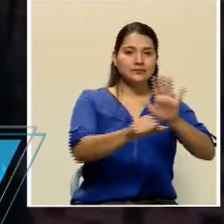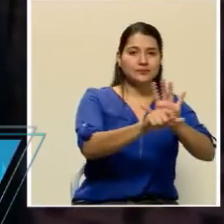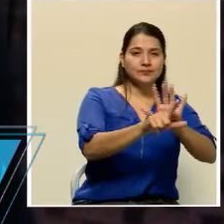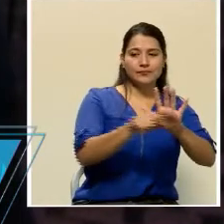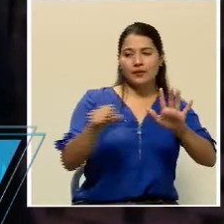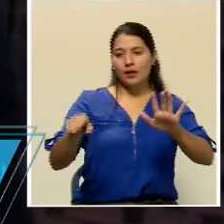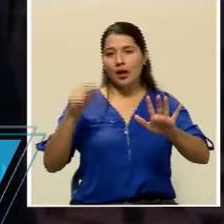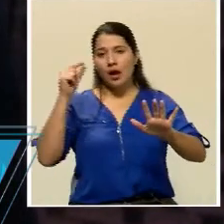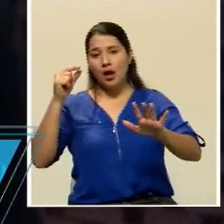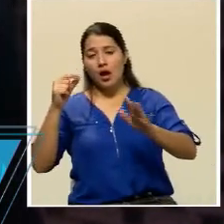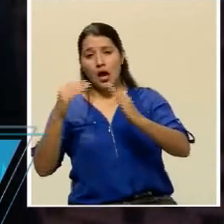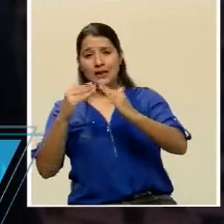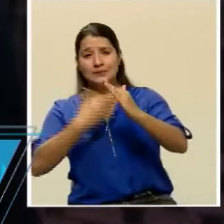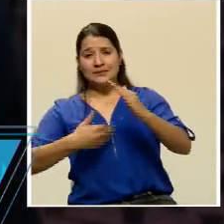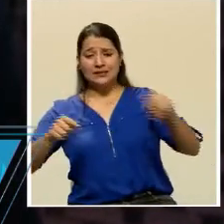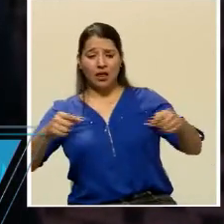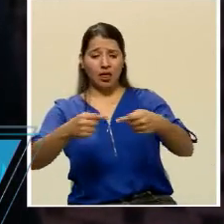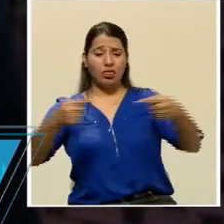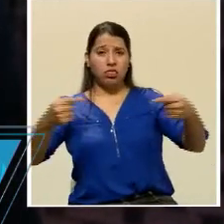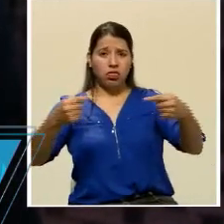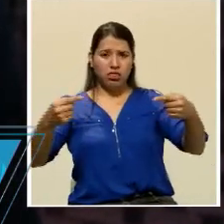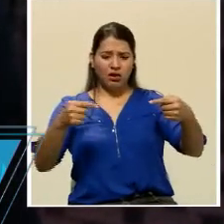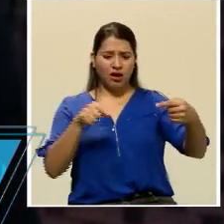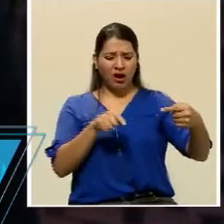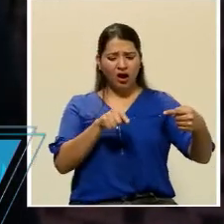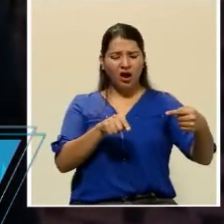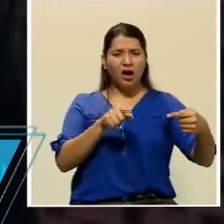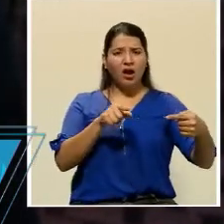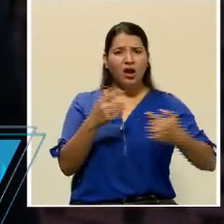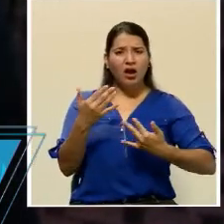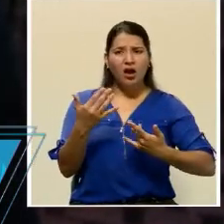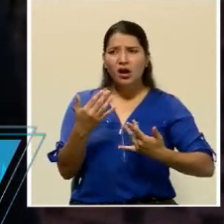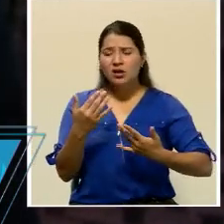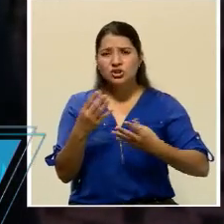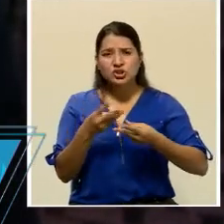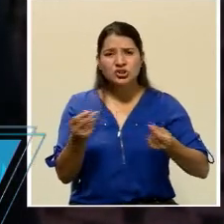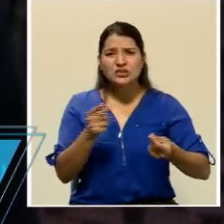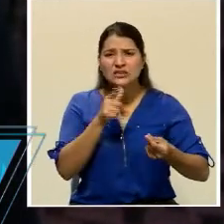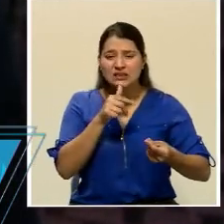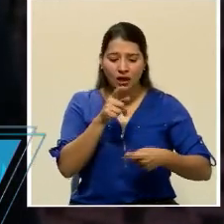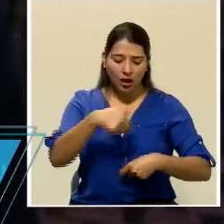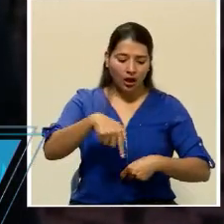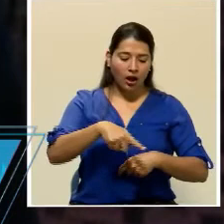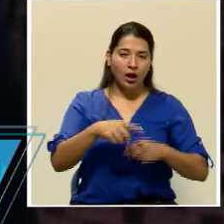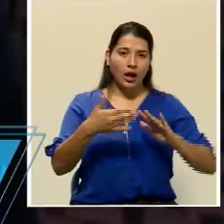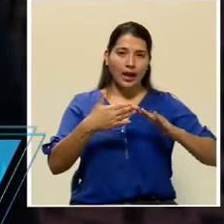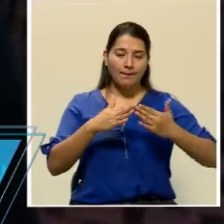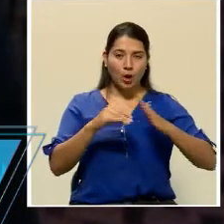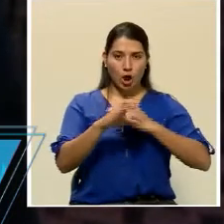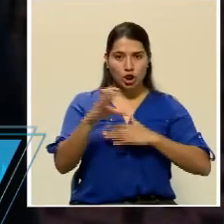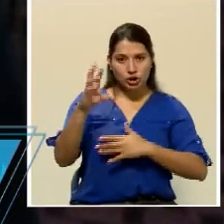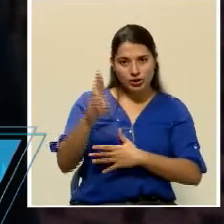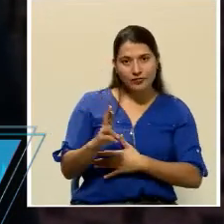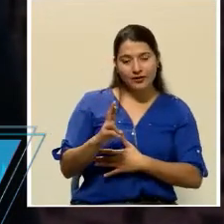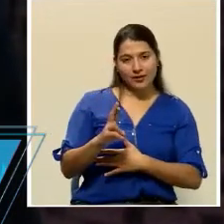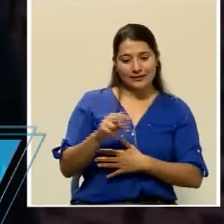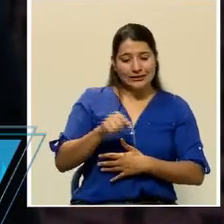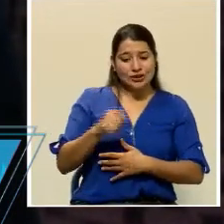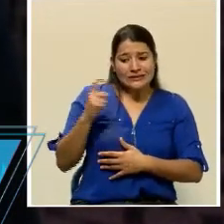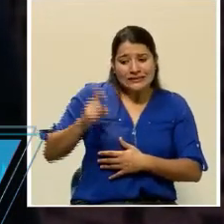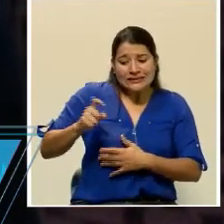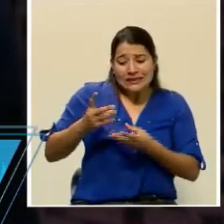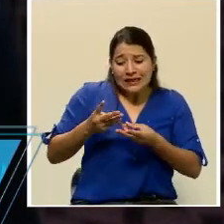Y si la política tiene sentido, es para satisfacer las necesidades de la ciudadanía de una forma inteligente.